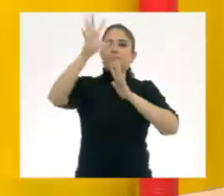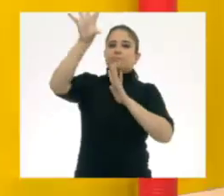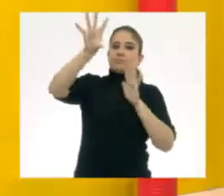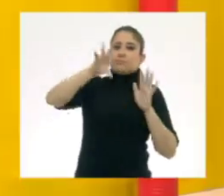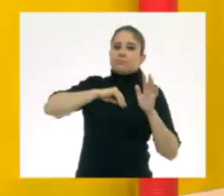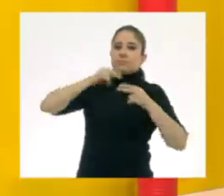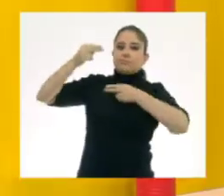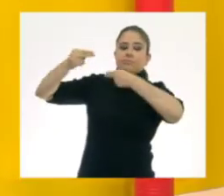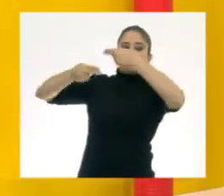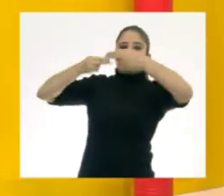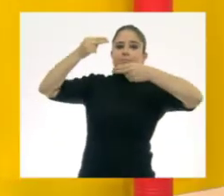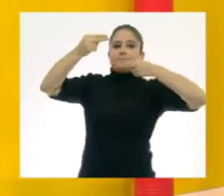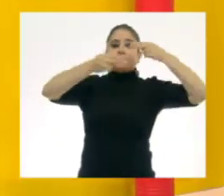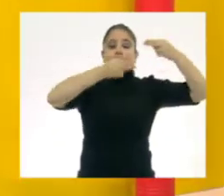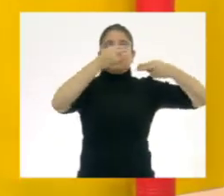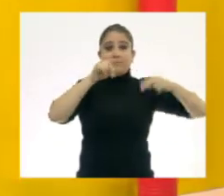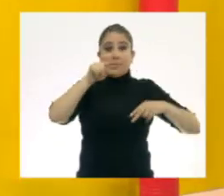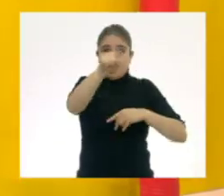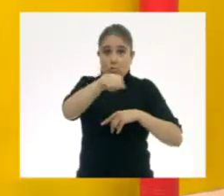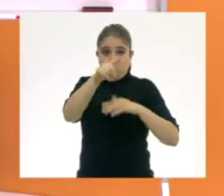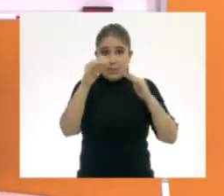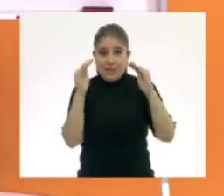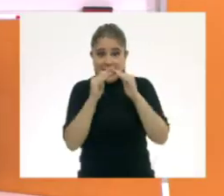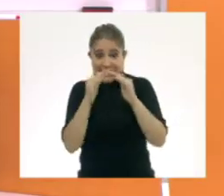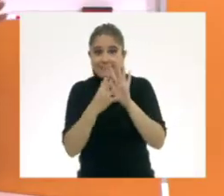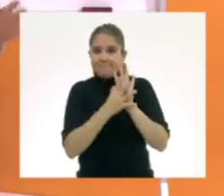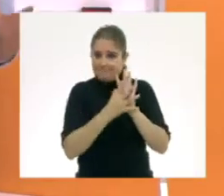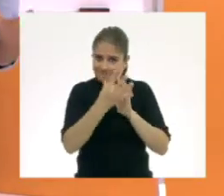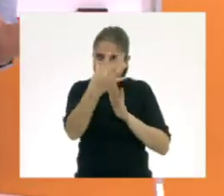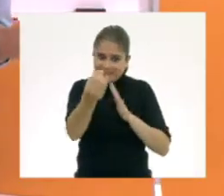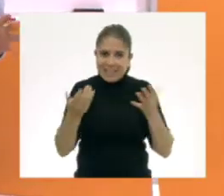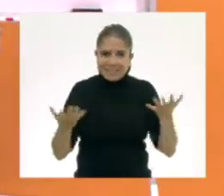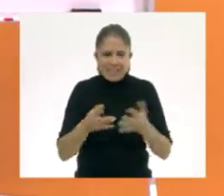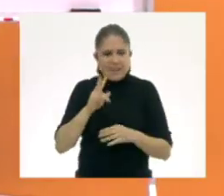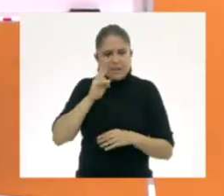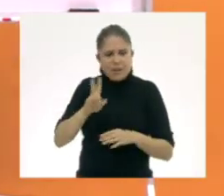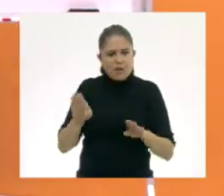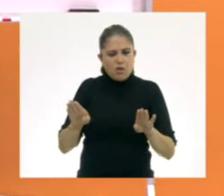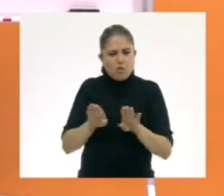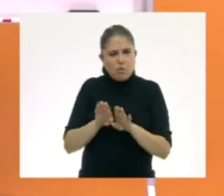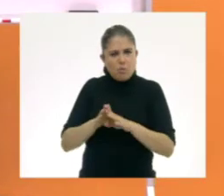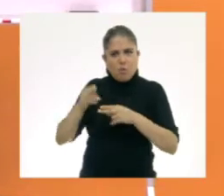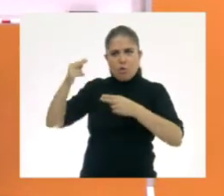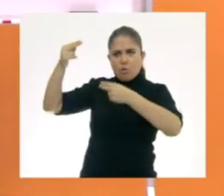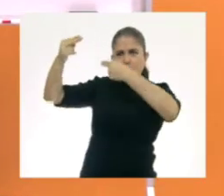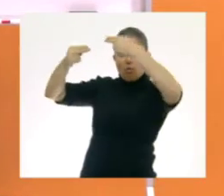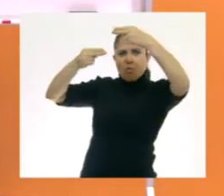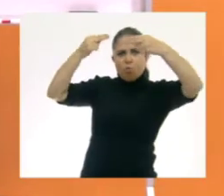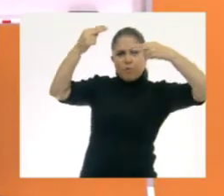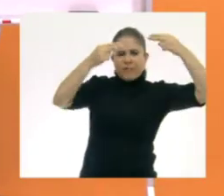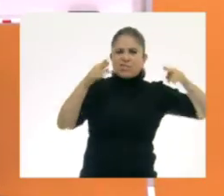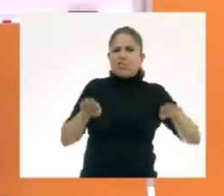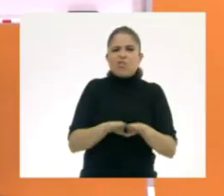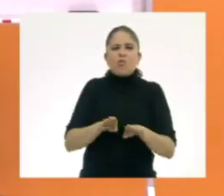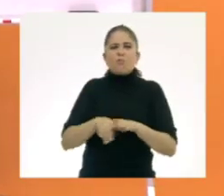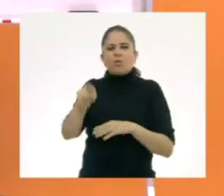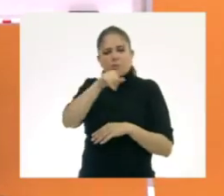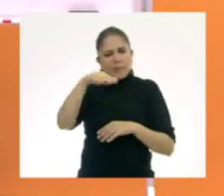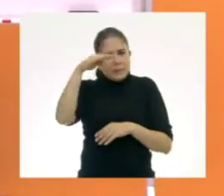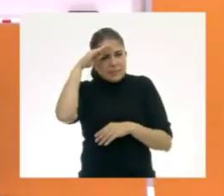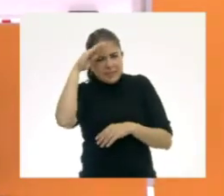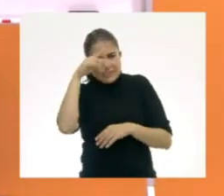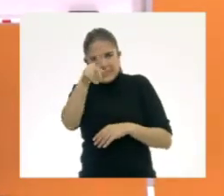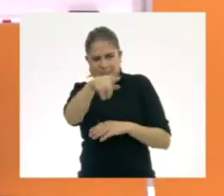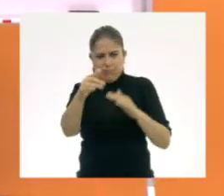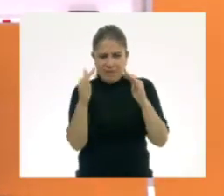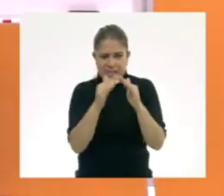bien. Ustedes, niños, allá en su casa, vean cuáles son las características de las nubes. Ustedes piénsenlo bien